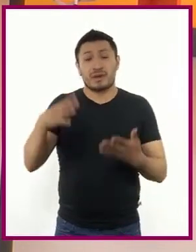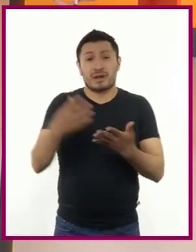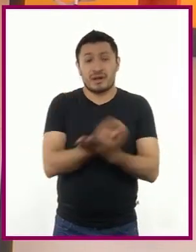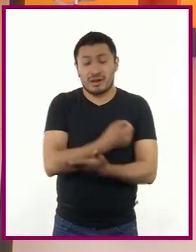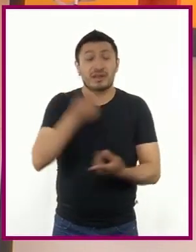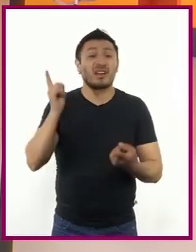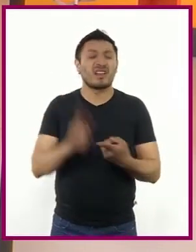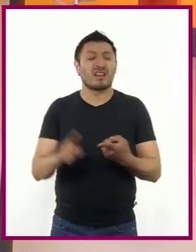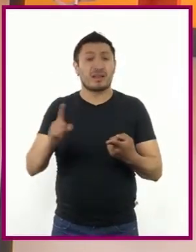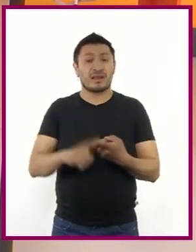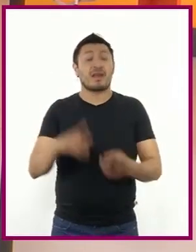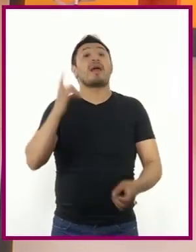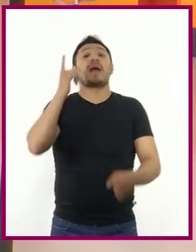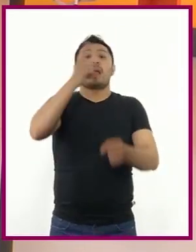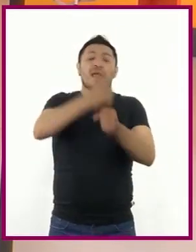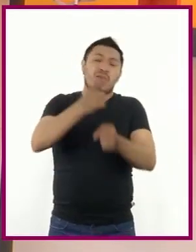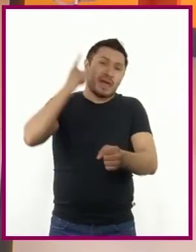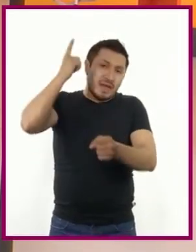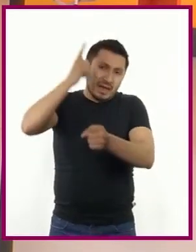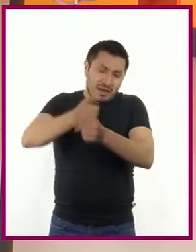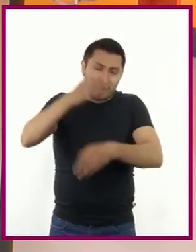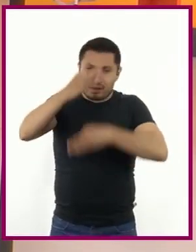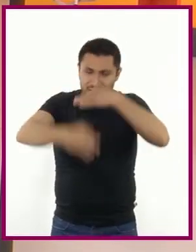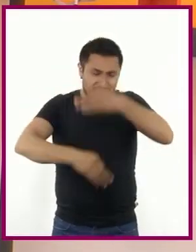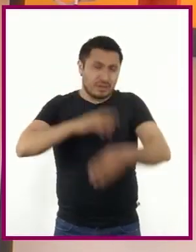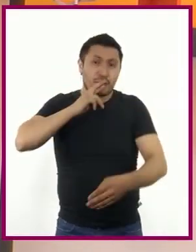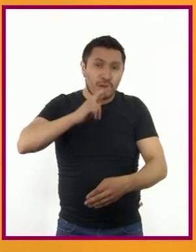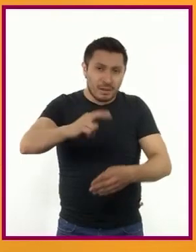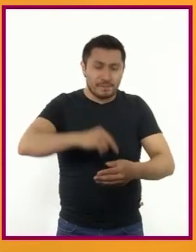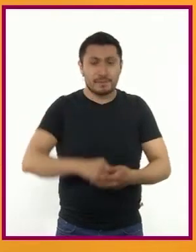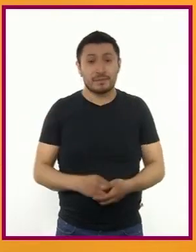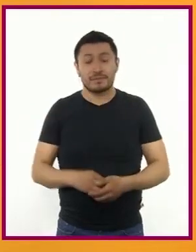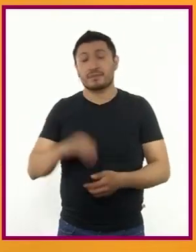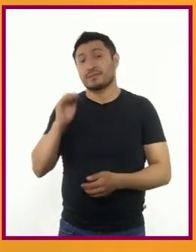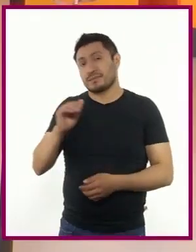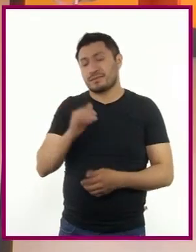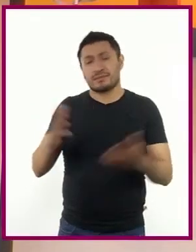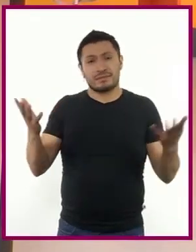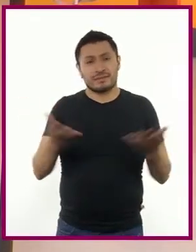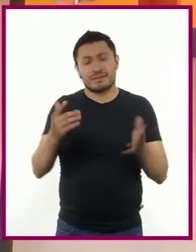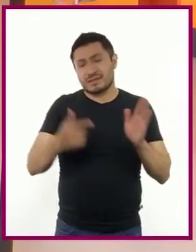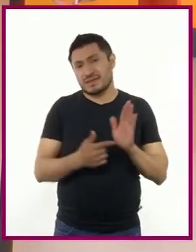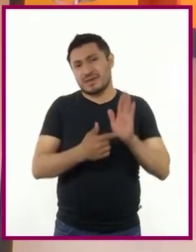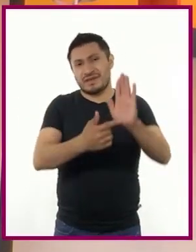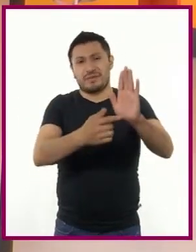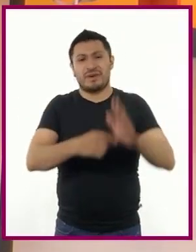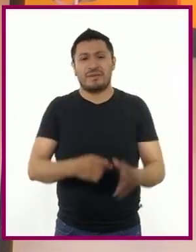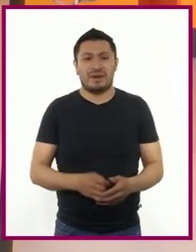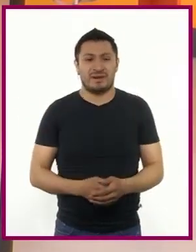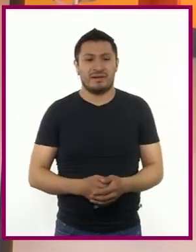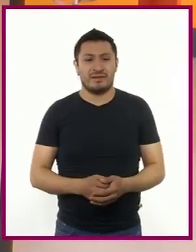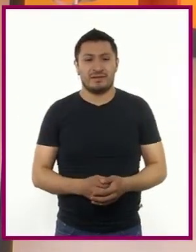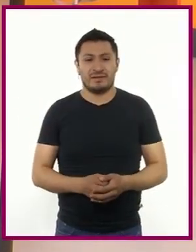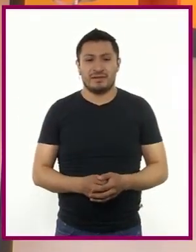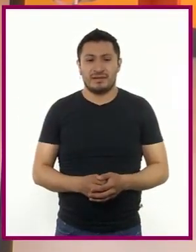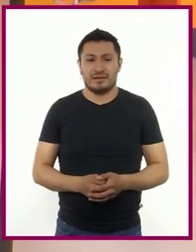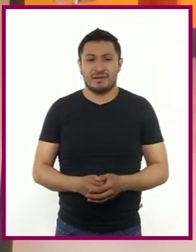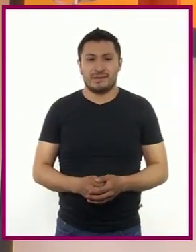más órganos de los sistemas reproductores. Maestro, hagamos una demostración del juego.